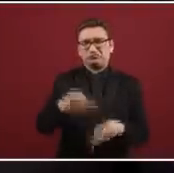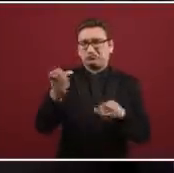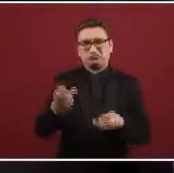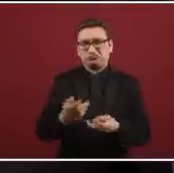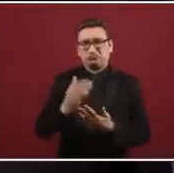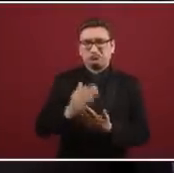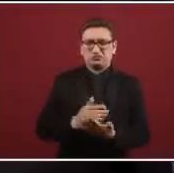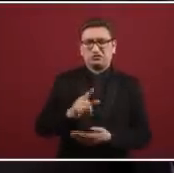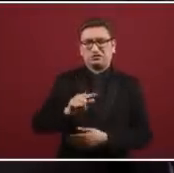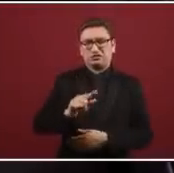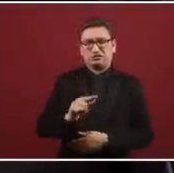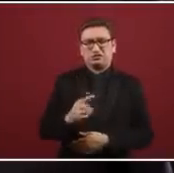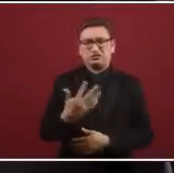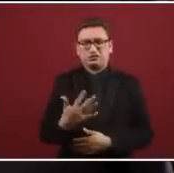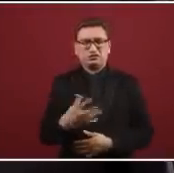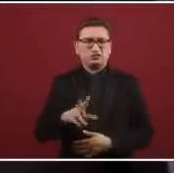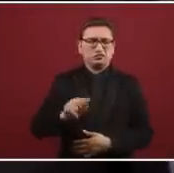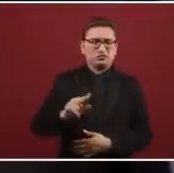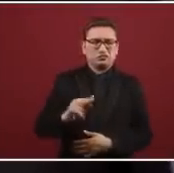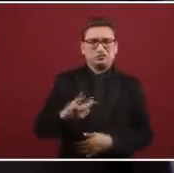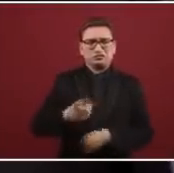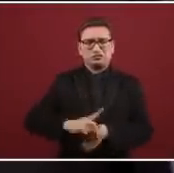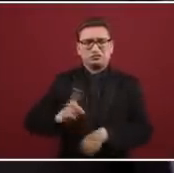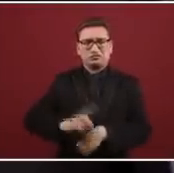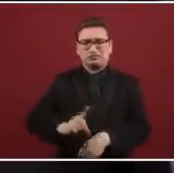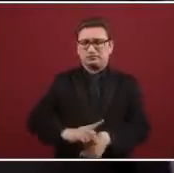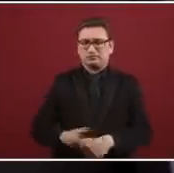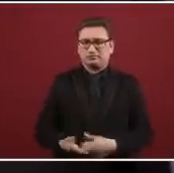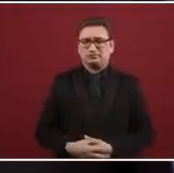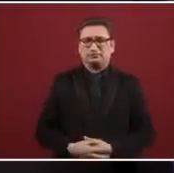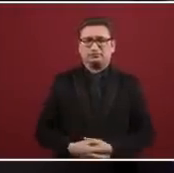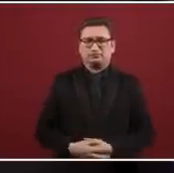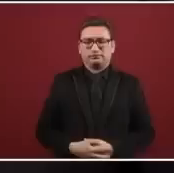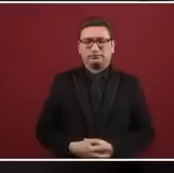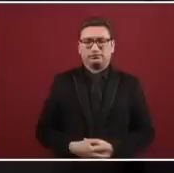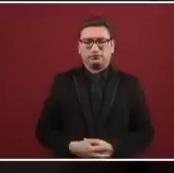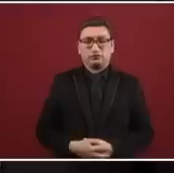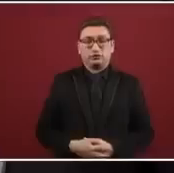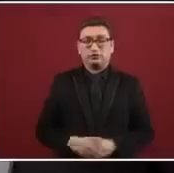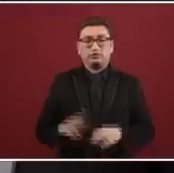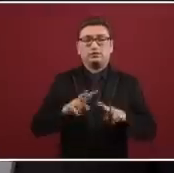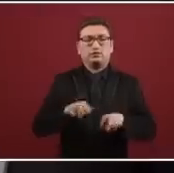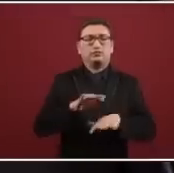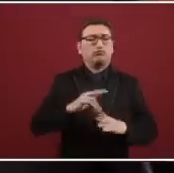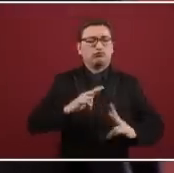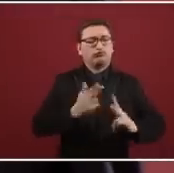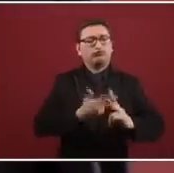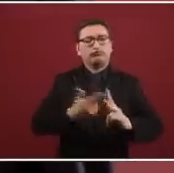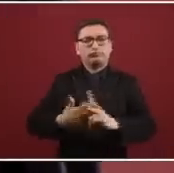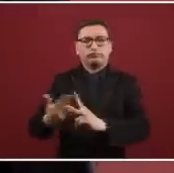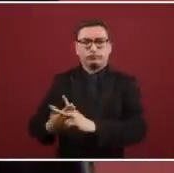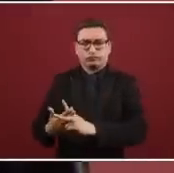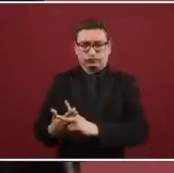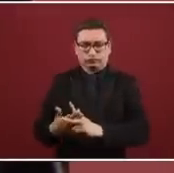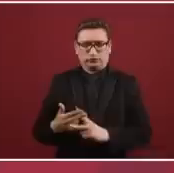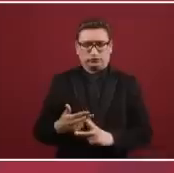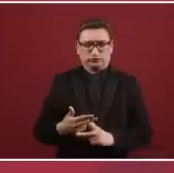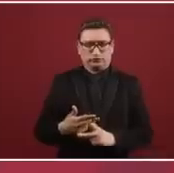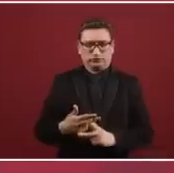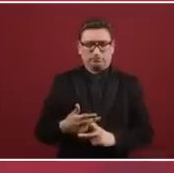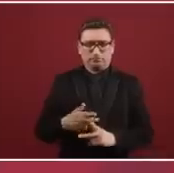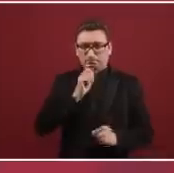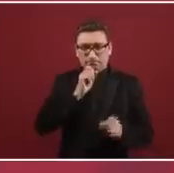75, 80 vehículos diarios. En homicidios, que no era lo